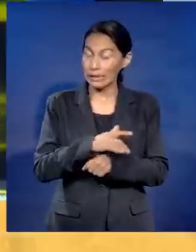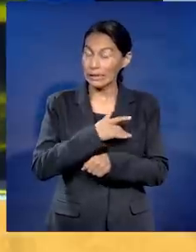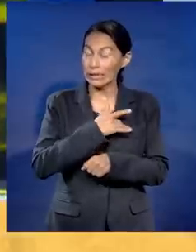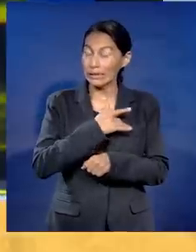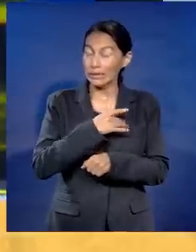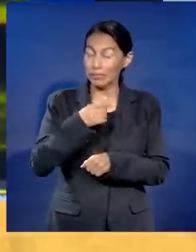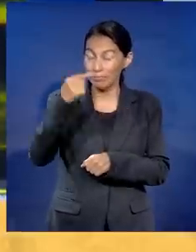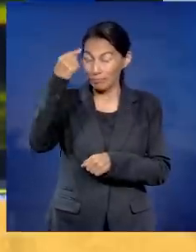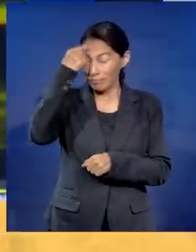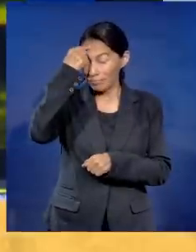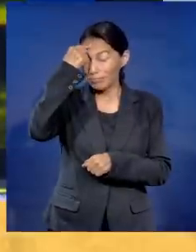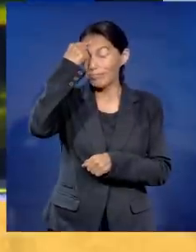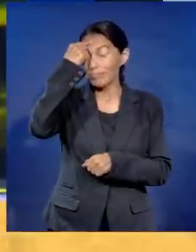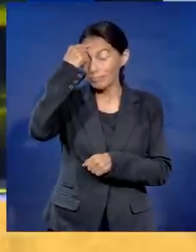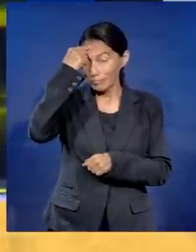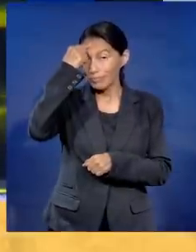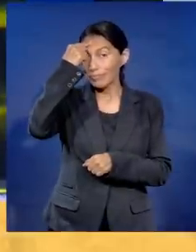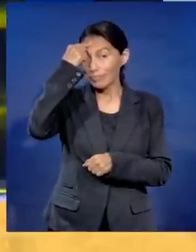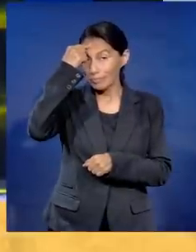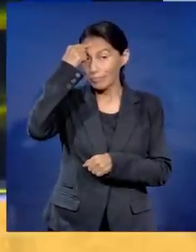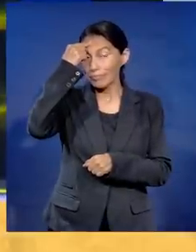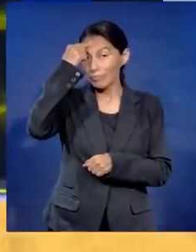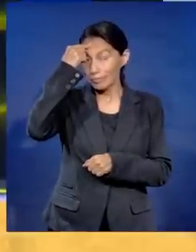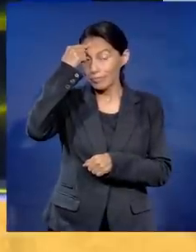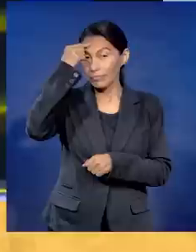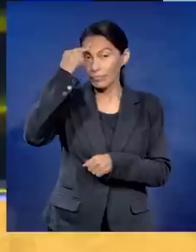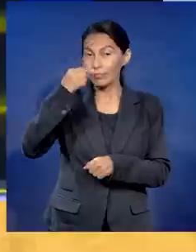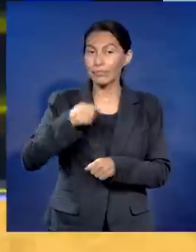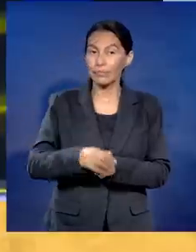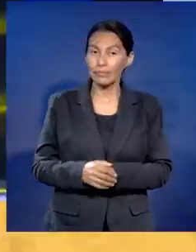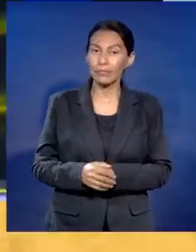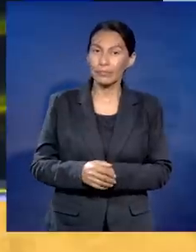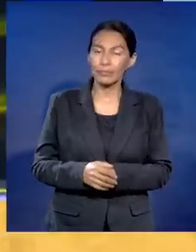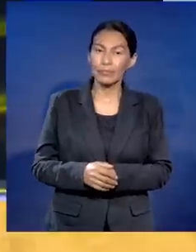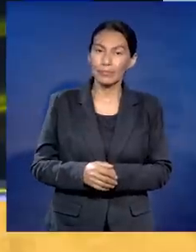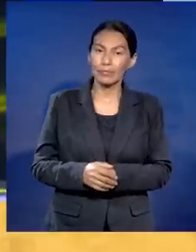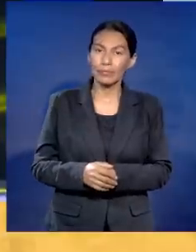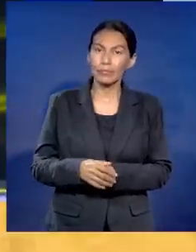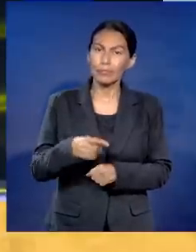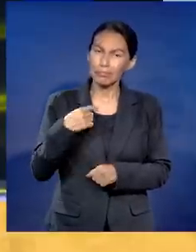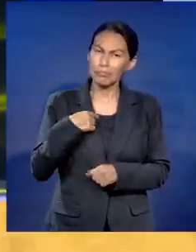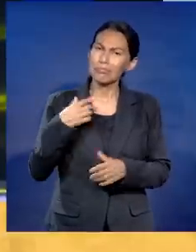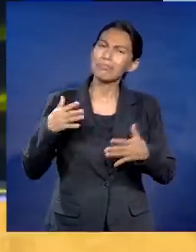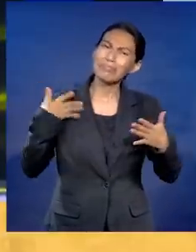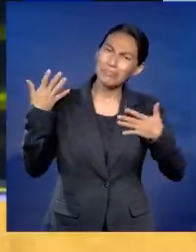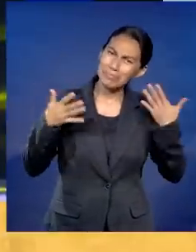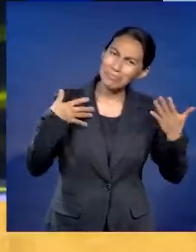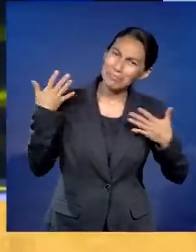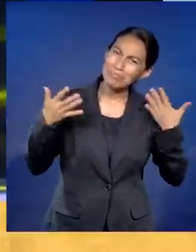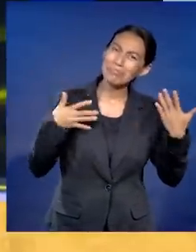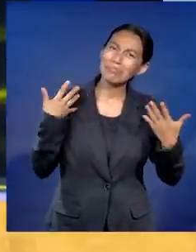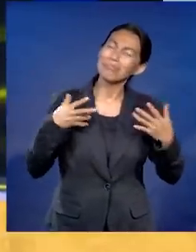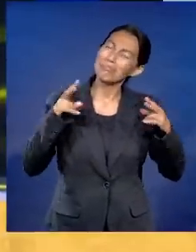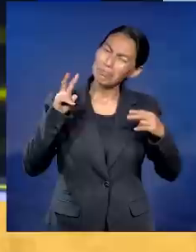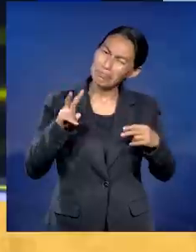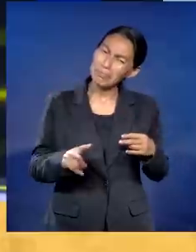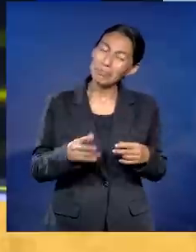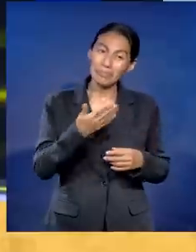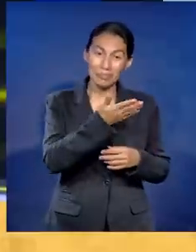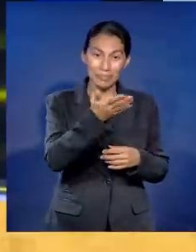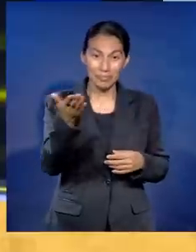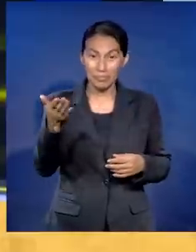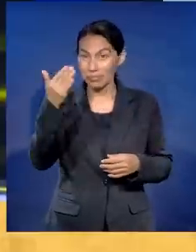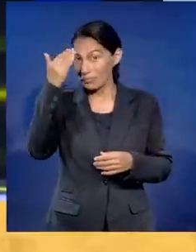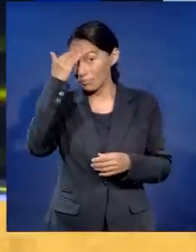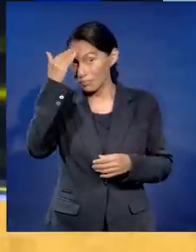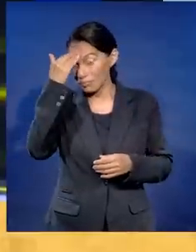de verdad va a quedar en mi memoria por mucho tiempo. He disfrutado mucho, mucho,